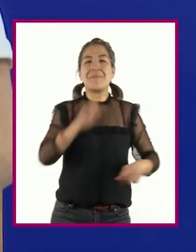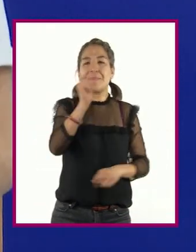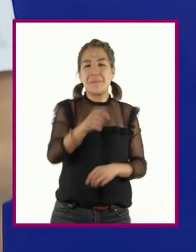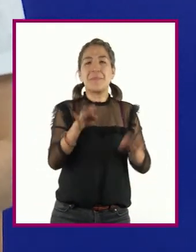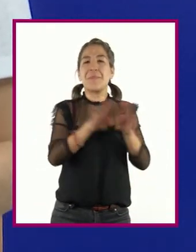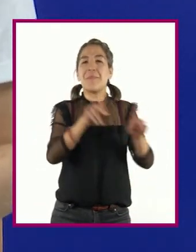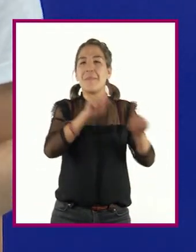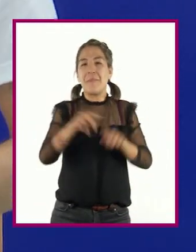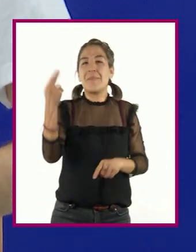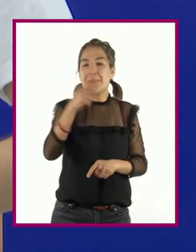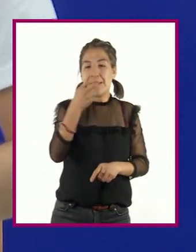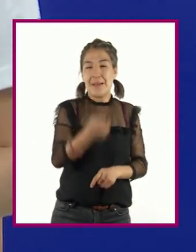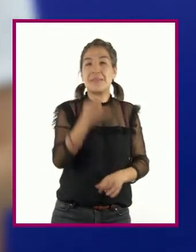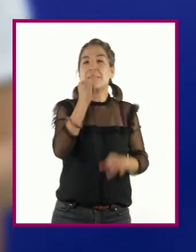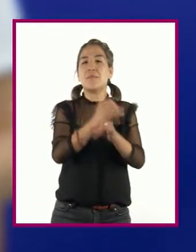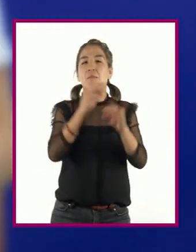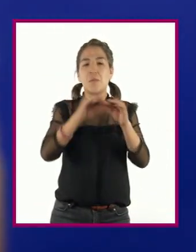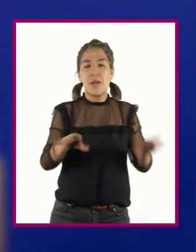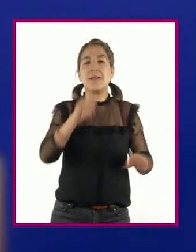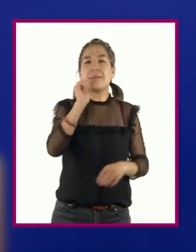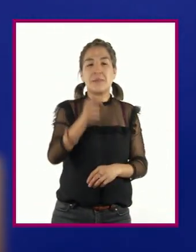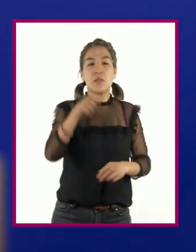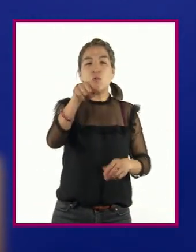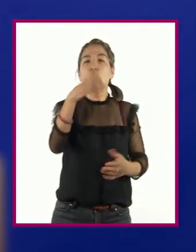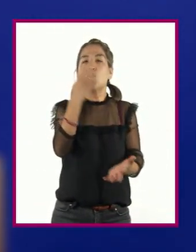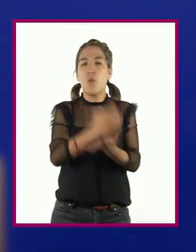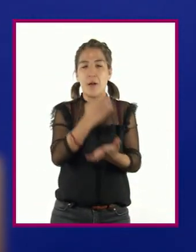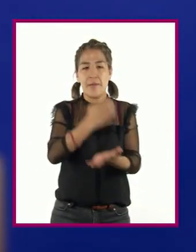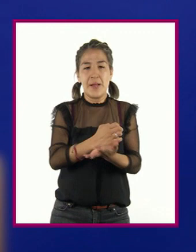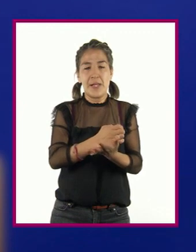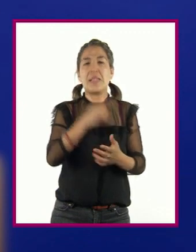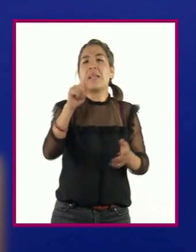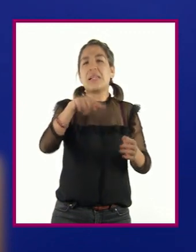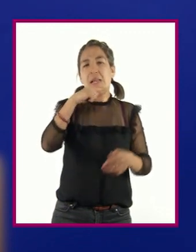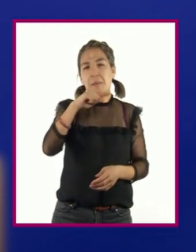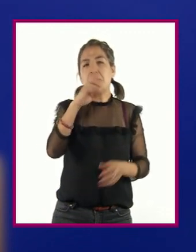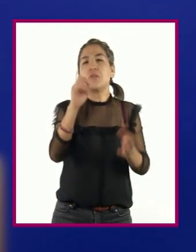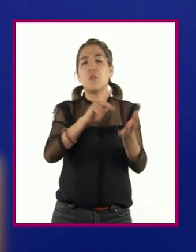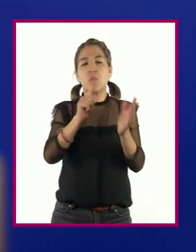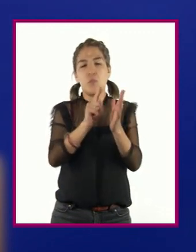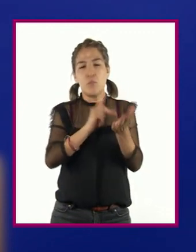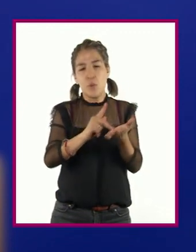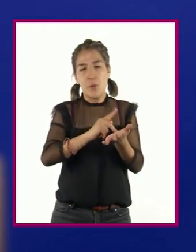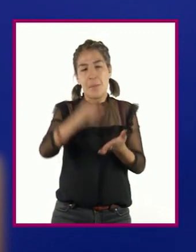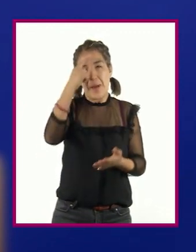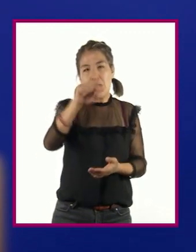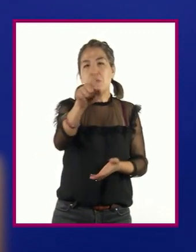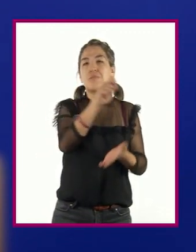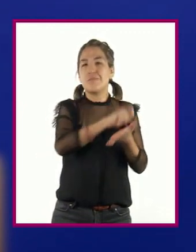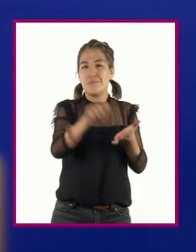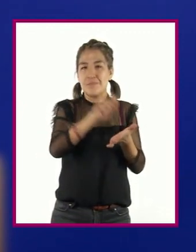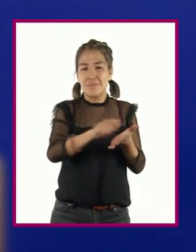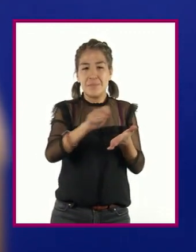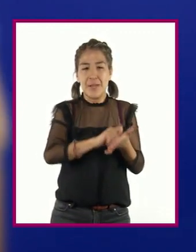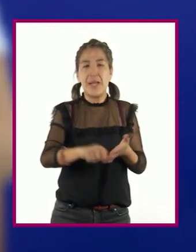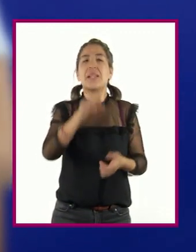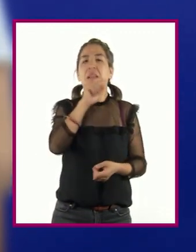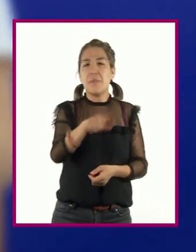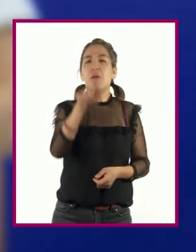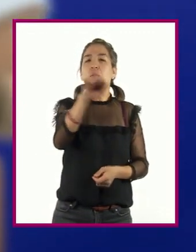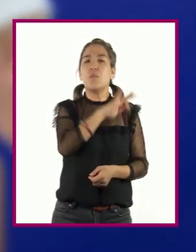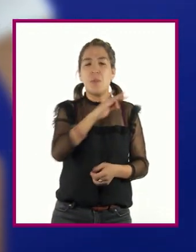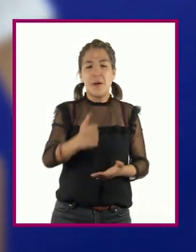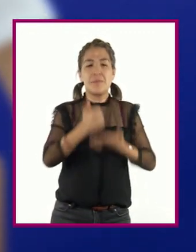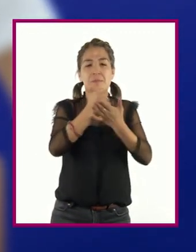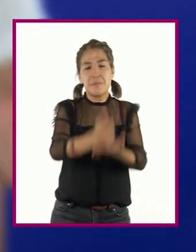van a necesitar para esta sesión son su siempre confiable cuaderno y lápiz o bolígrafo para que puedan tomar notas. También podría